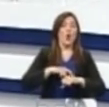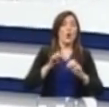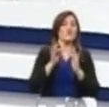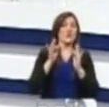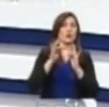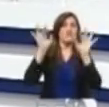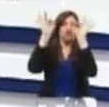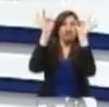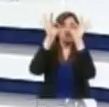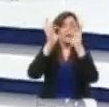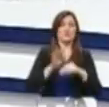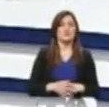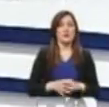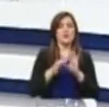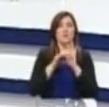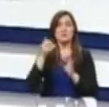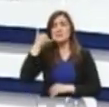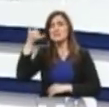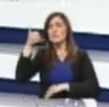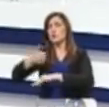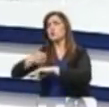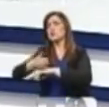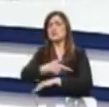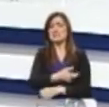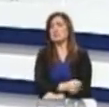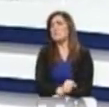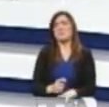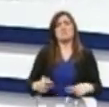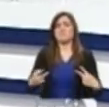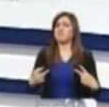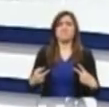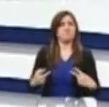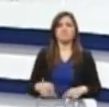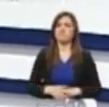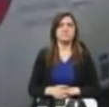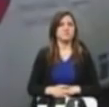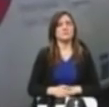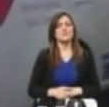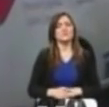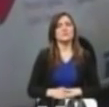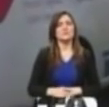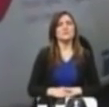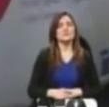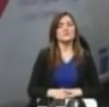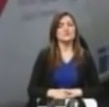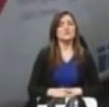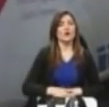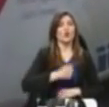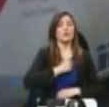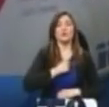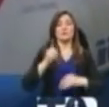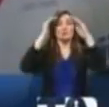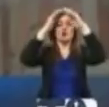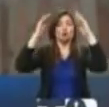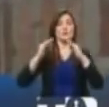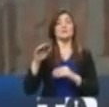de comunicar el accidente a las autoridades sin poder hacer nada para salvar su vida. Los propietarios de la